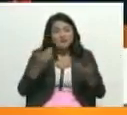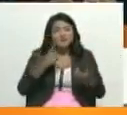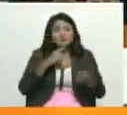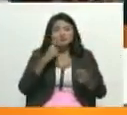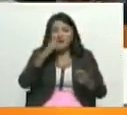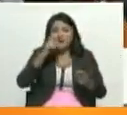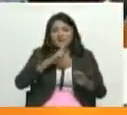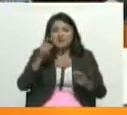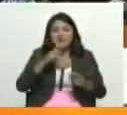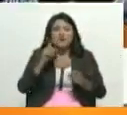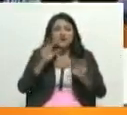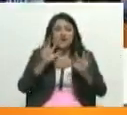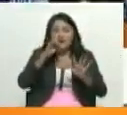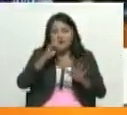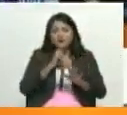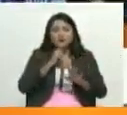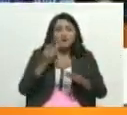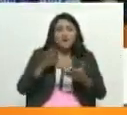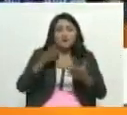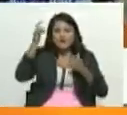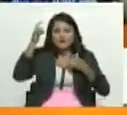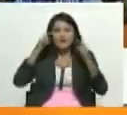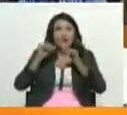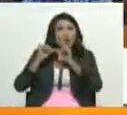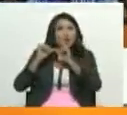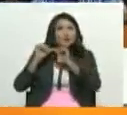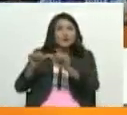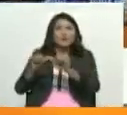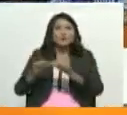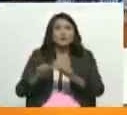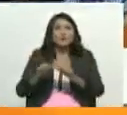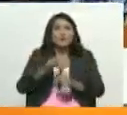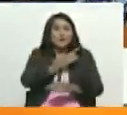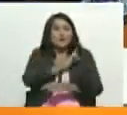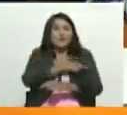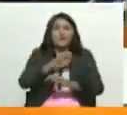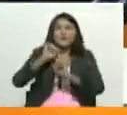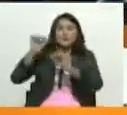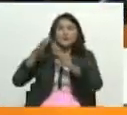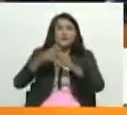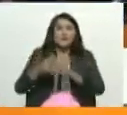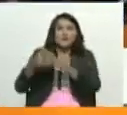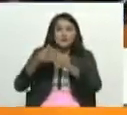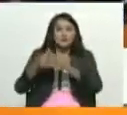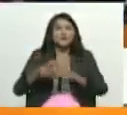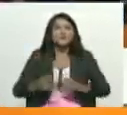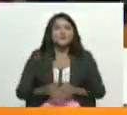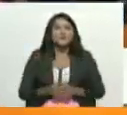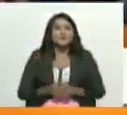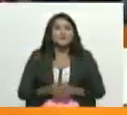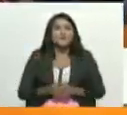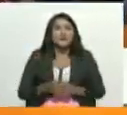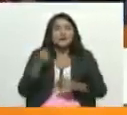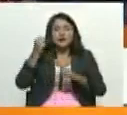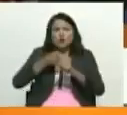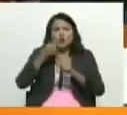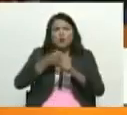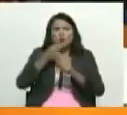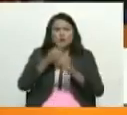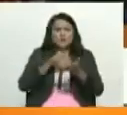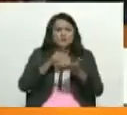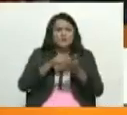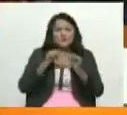y ahí lo han dicho Chávez más vigente que nunca porque con valentía enfrentó al imperio y además protagonizó batallas inéditas y